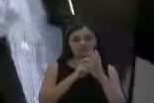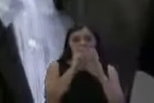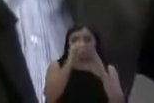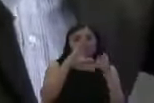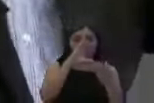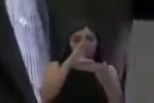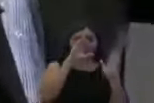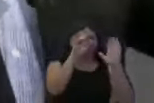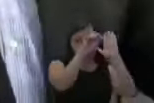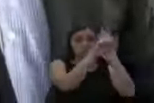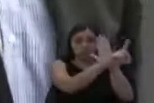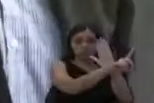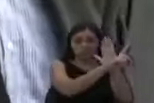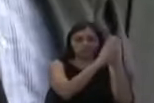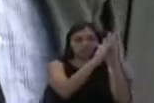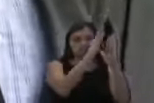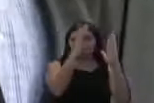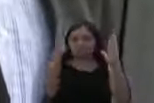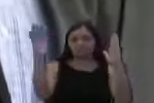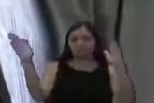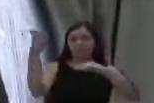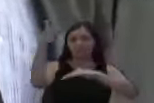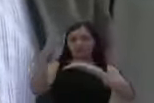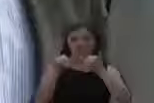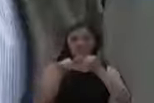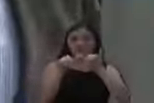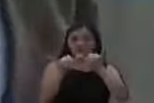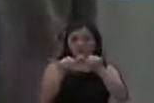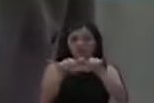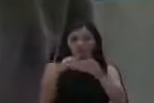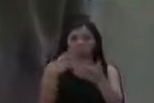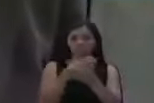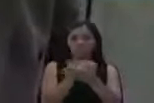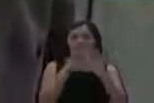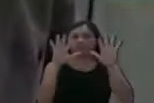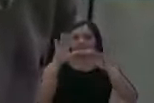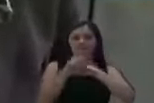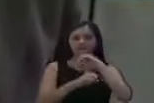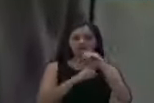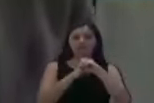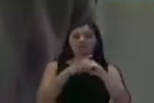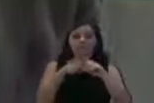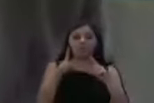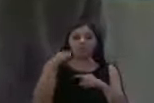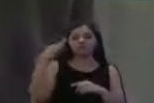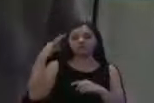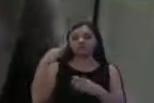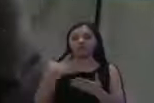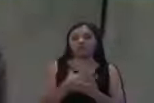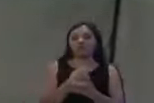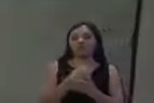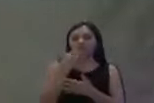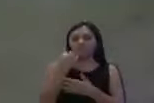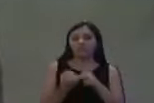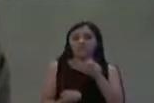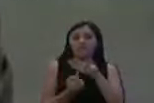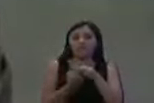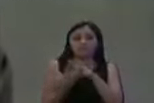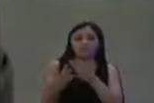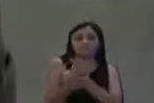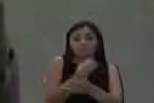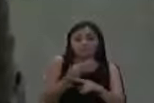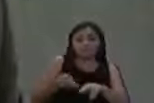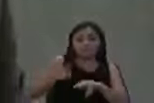esos 100,000 se convertía en 200,000 en 10 años entonces esa es la ganancia ordinaria no es la ganancia extraordinaria si se dan